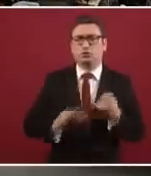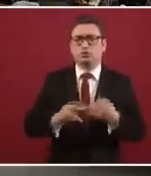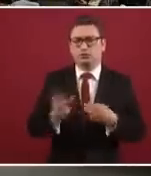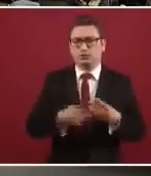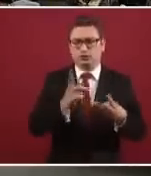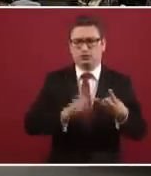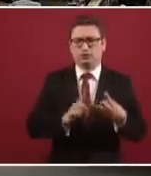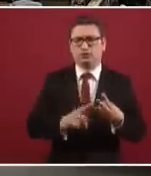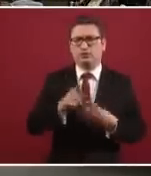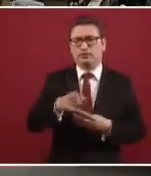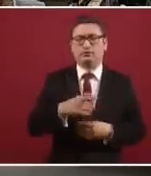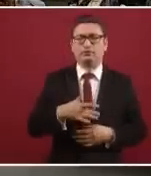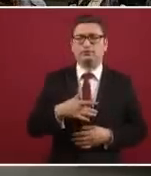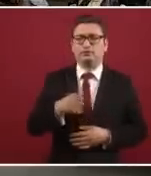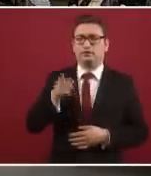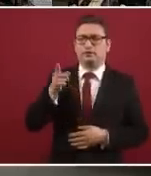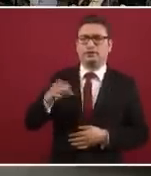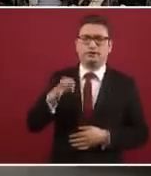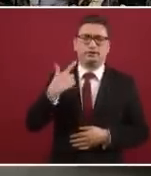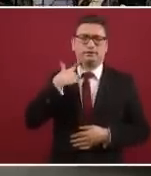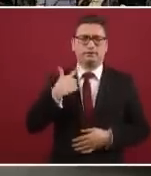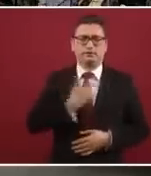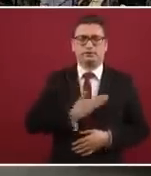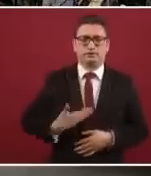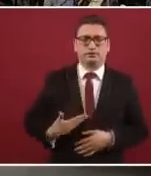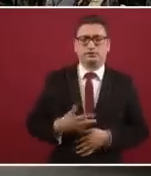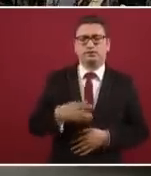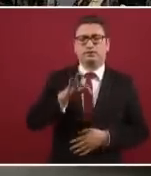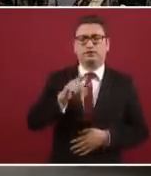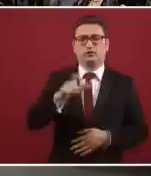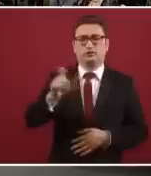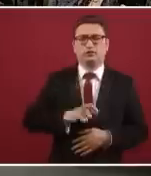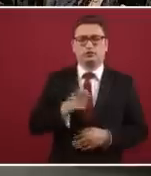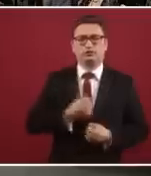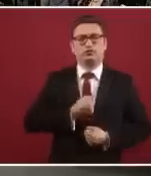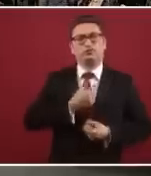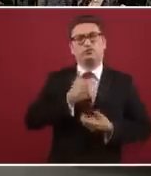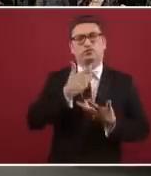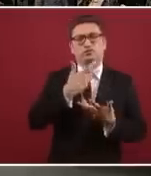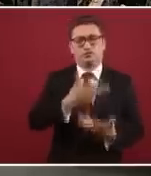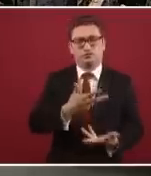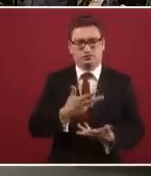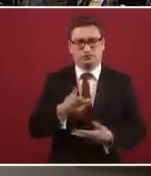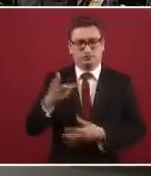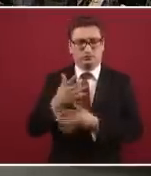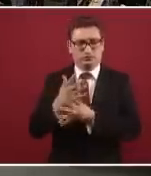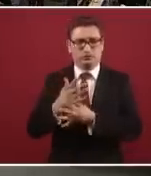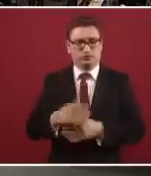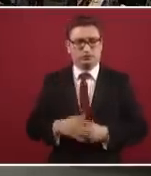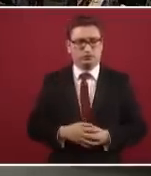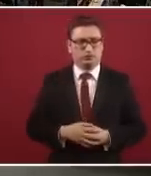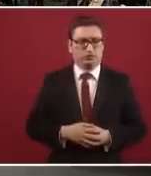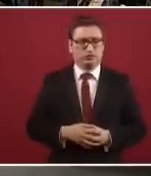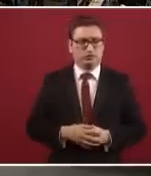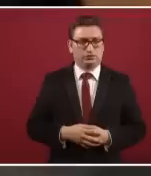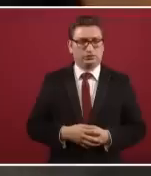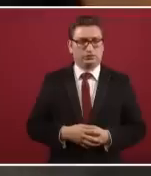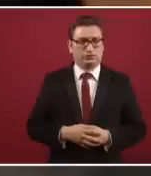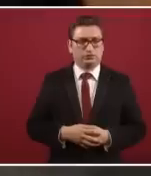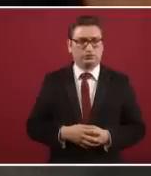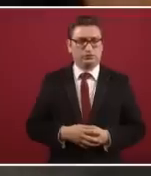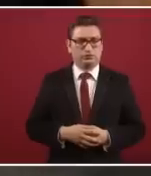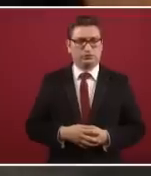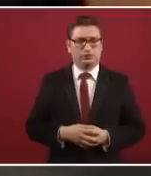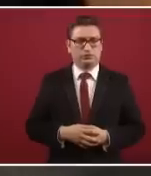sobre las expresiones del expresidente Vicente Fox, que dijo, y lo cito, es momento de darle